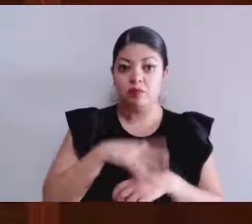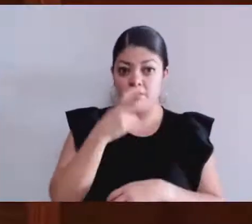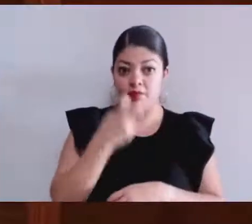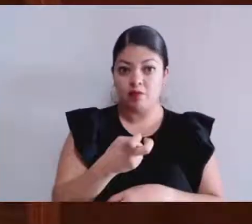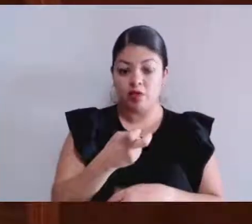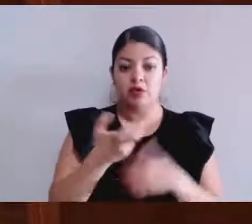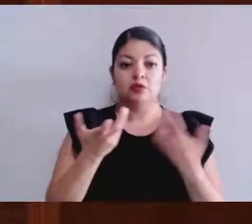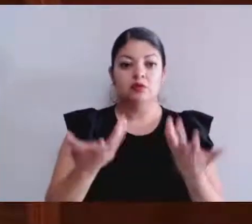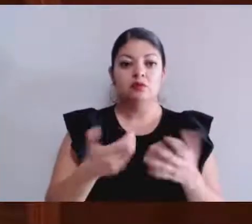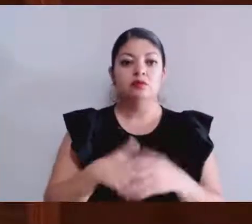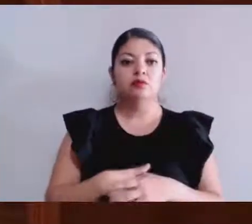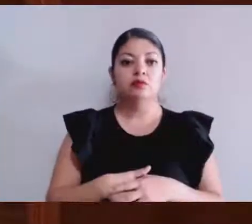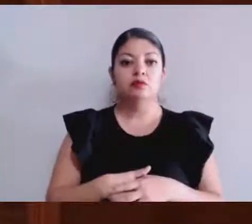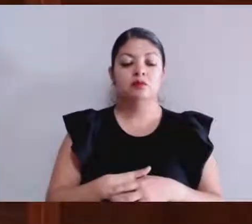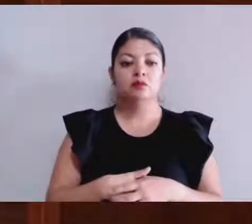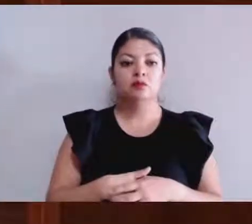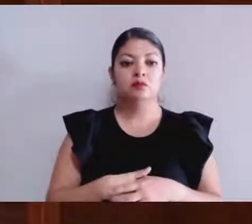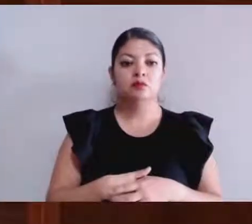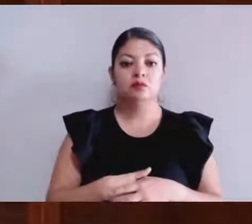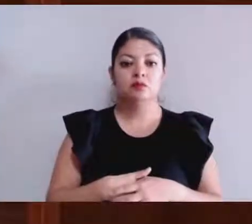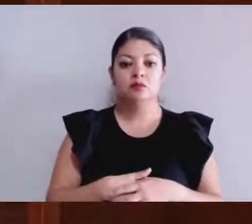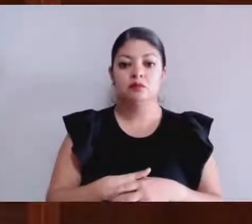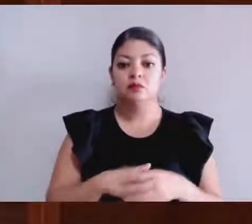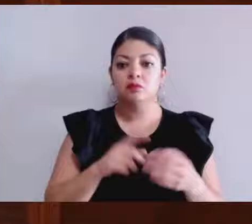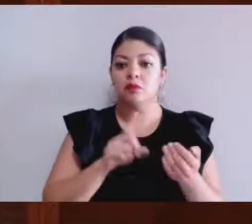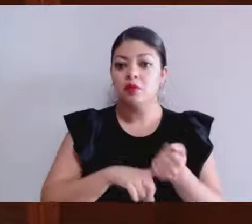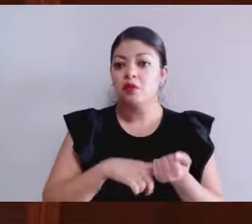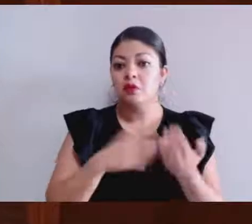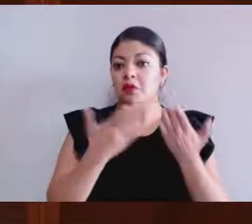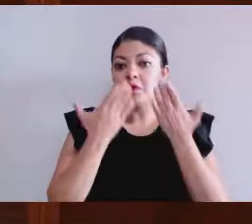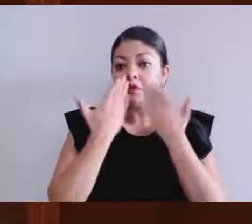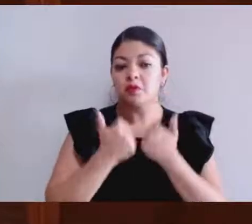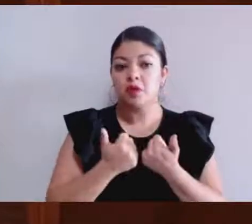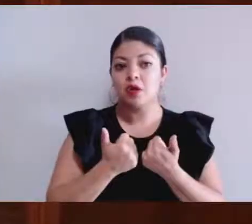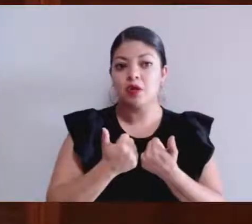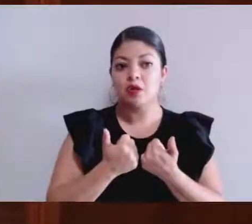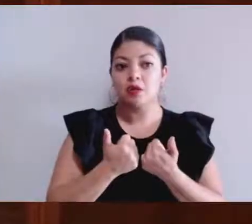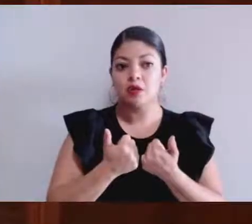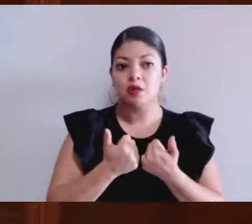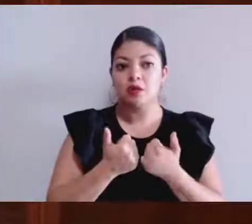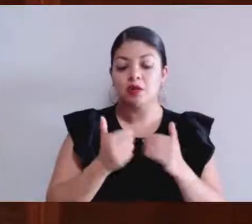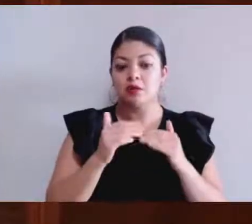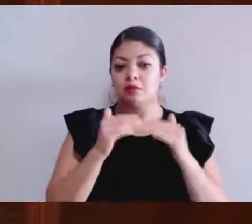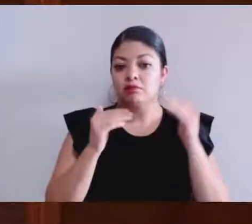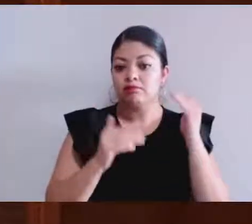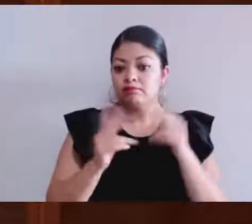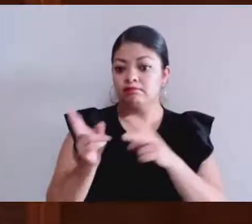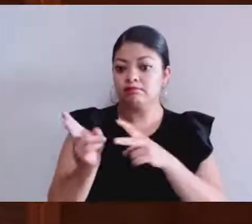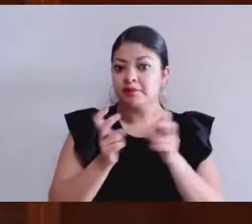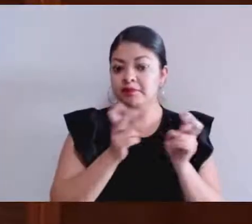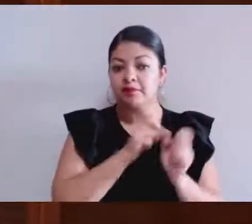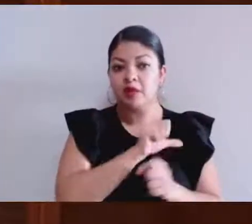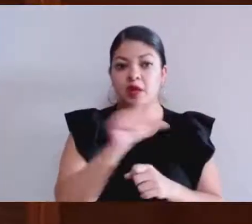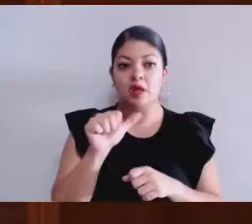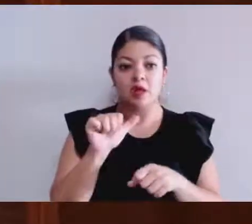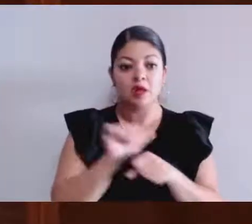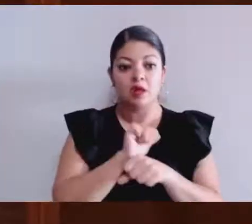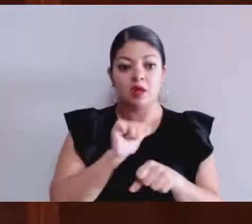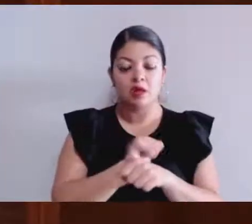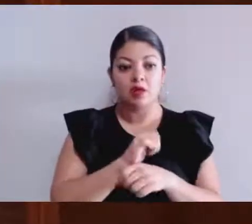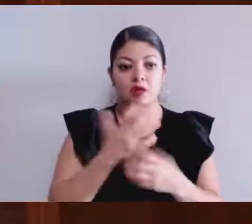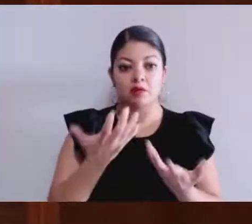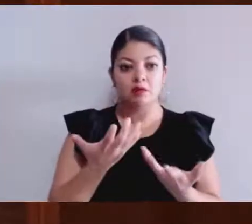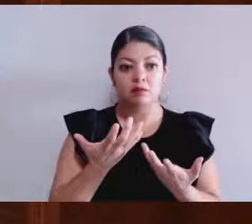acciones, pues resulta que no han disminuido el número de robos a transporte